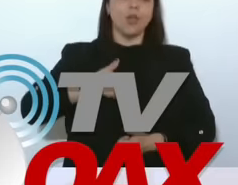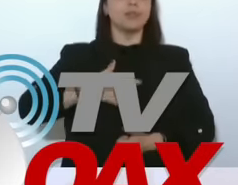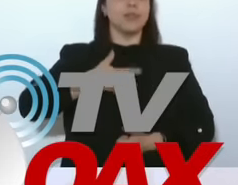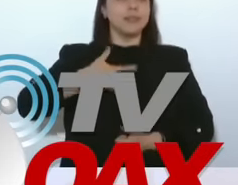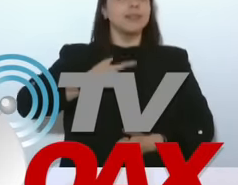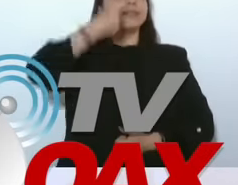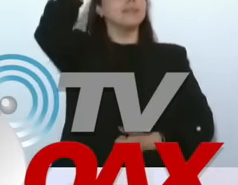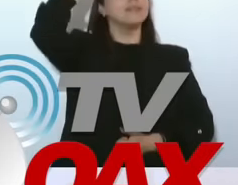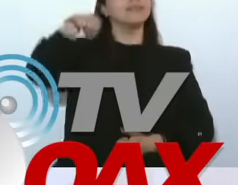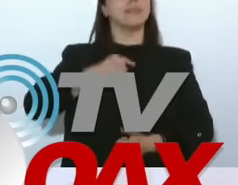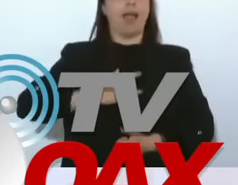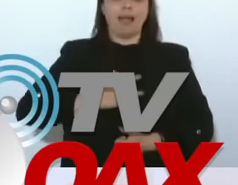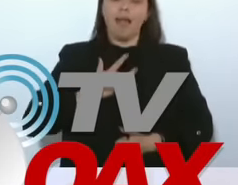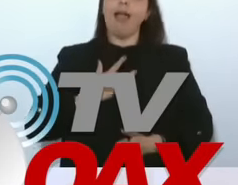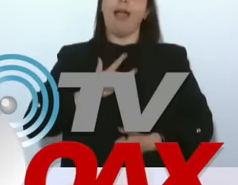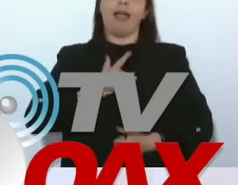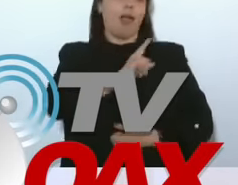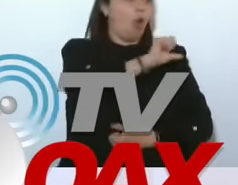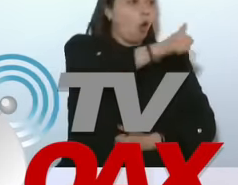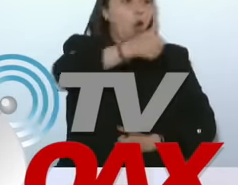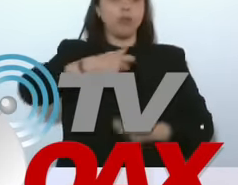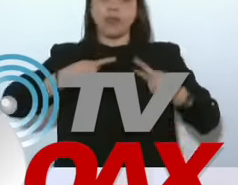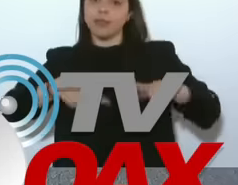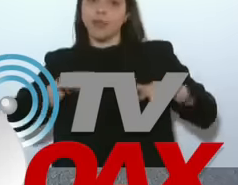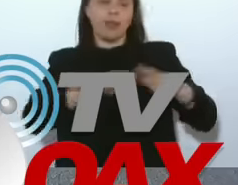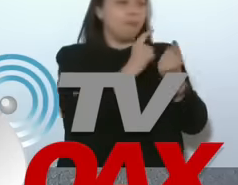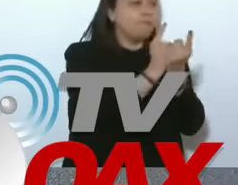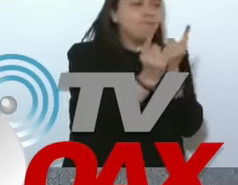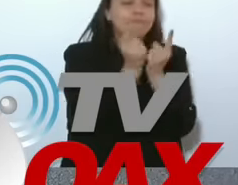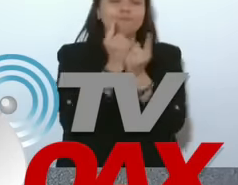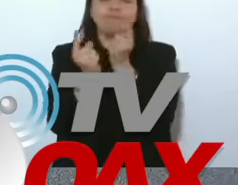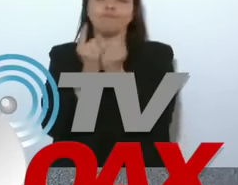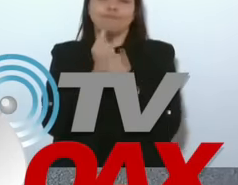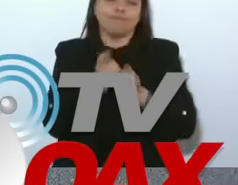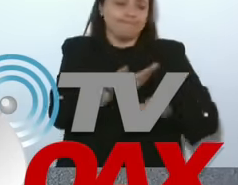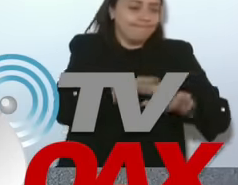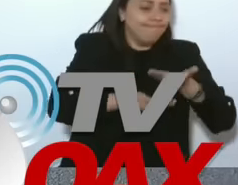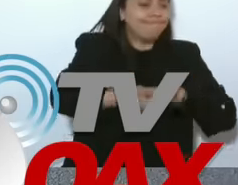estar bien con el prójimo. Eso es la felicidad.